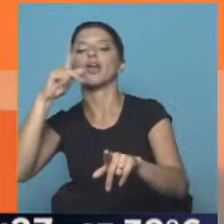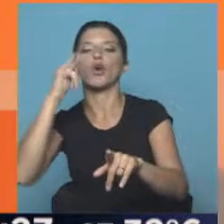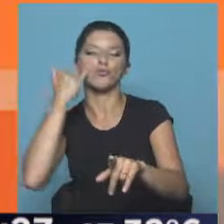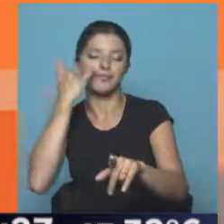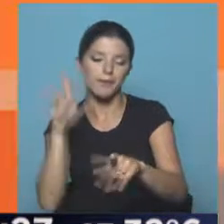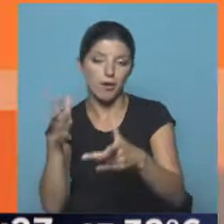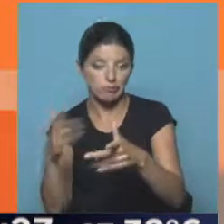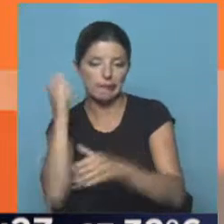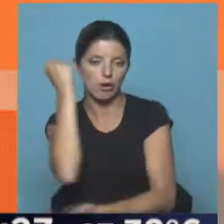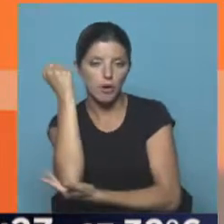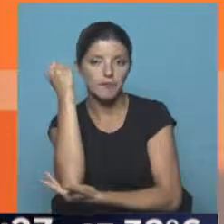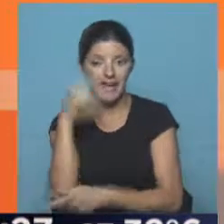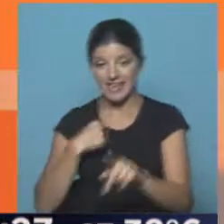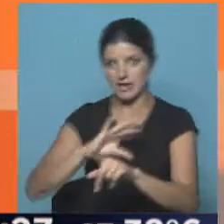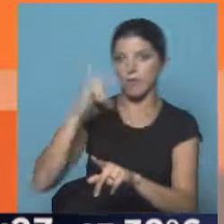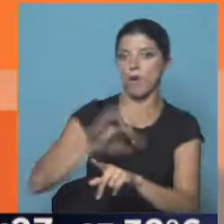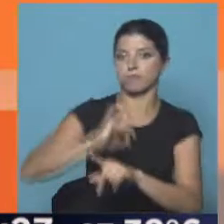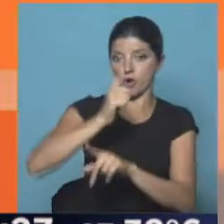tan bien en su momento,